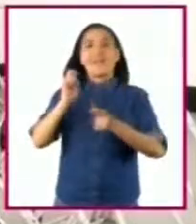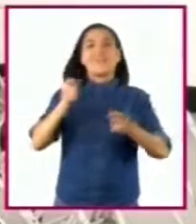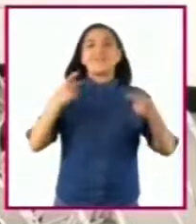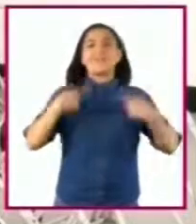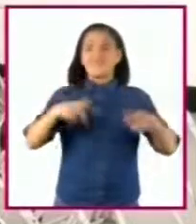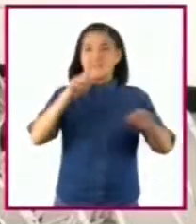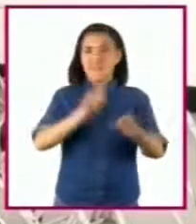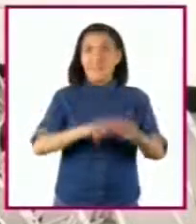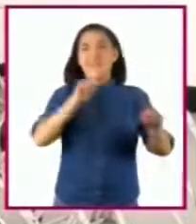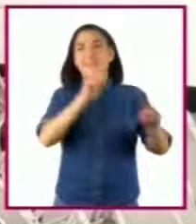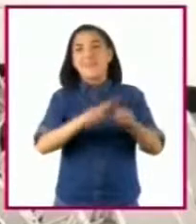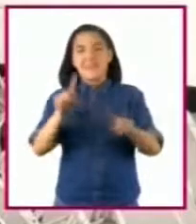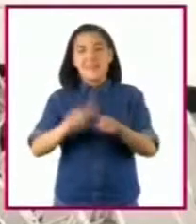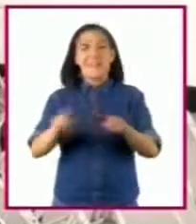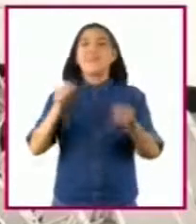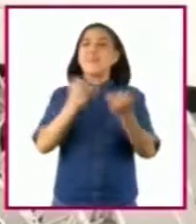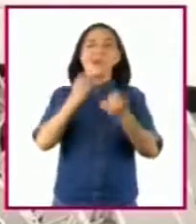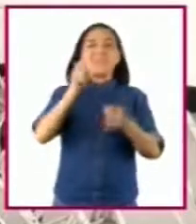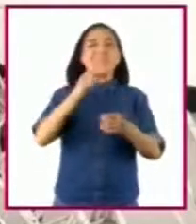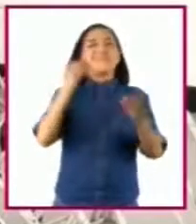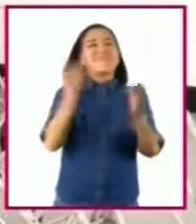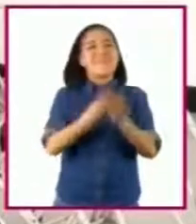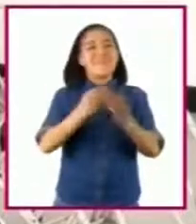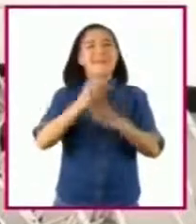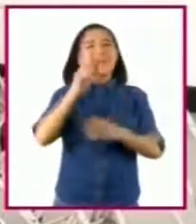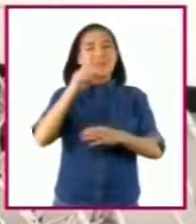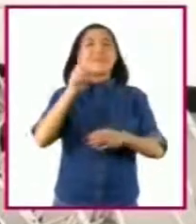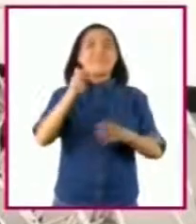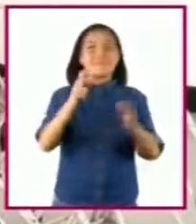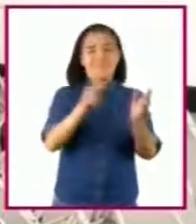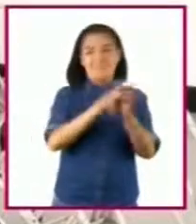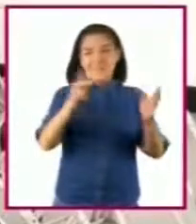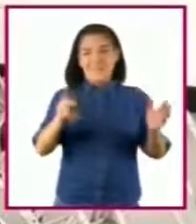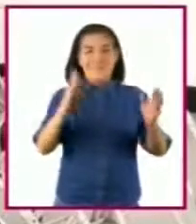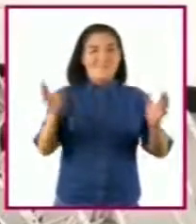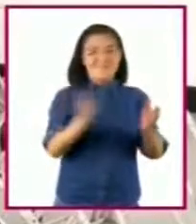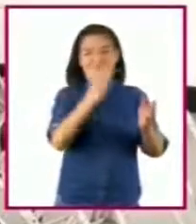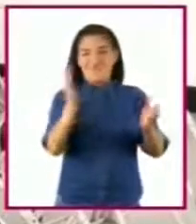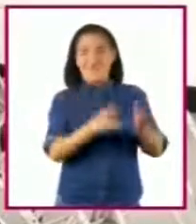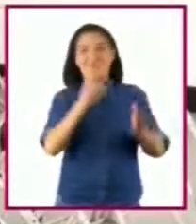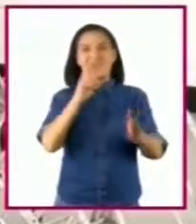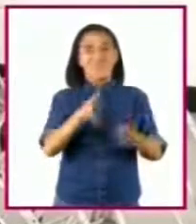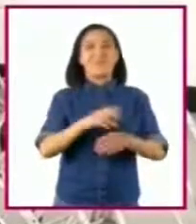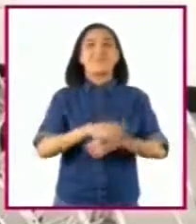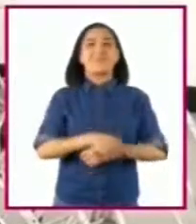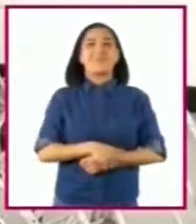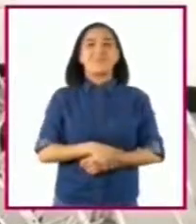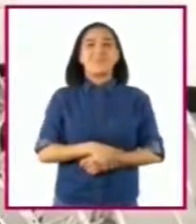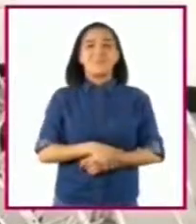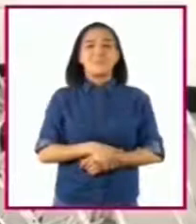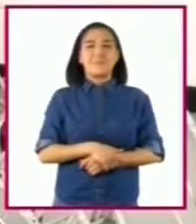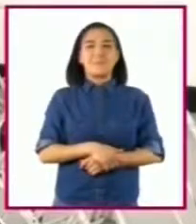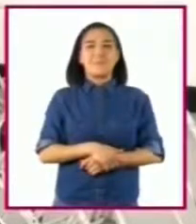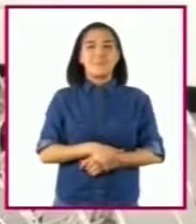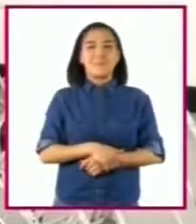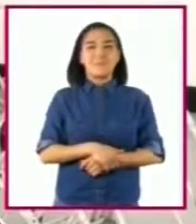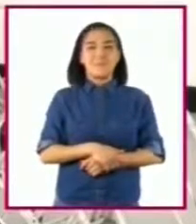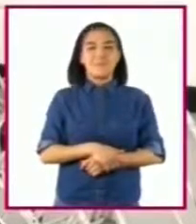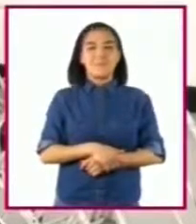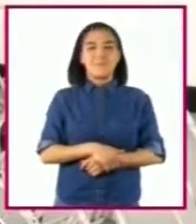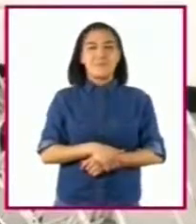muy diversas como cada sección de un periódico. Que se cuentan a diario y que somos parte de